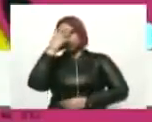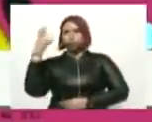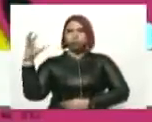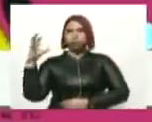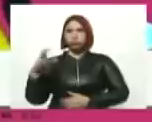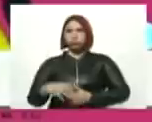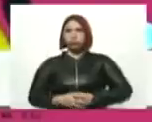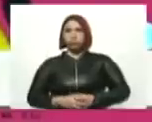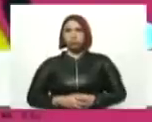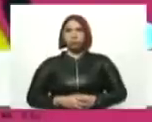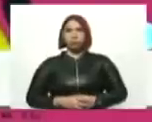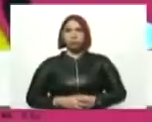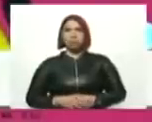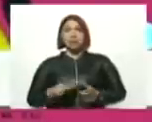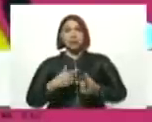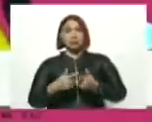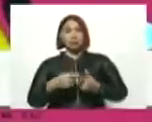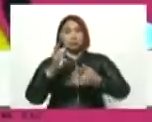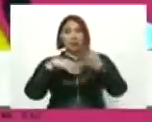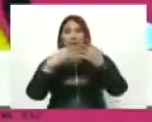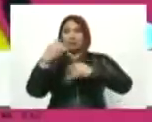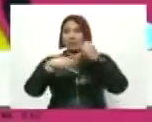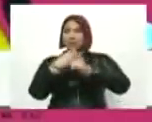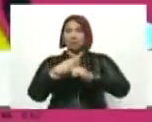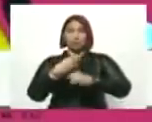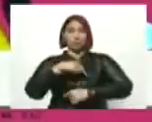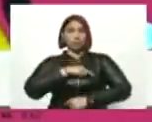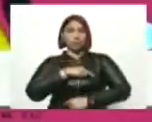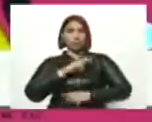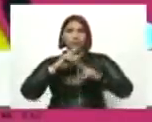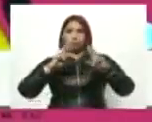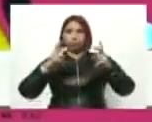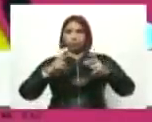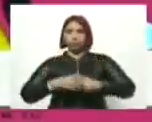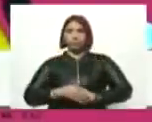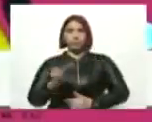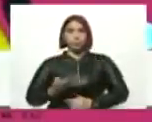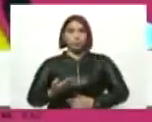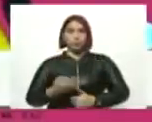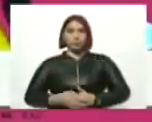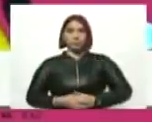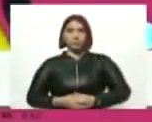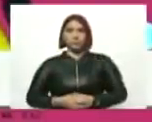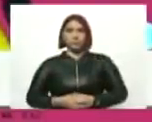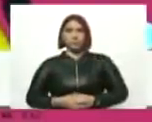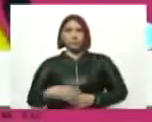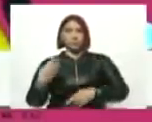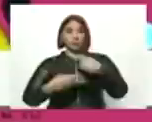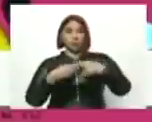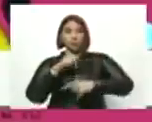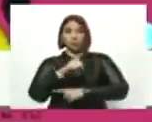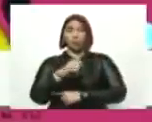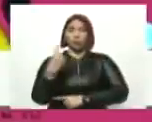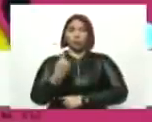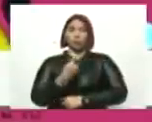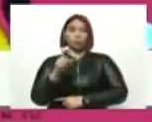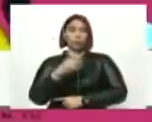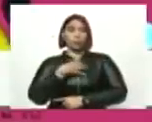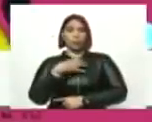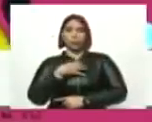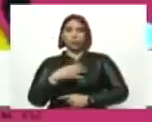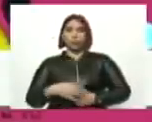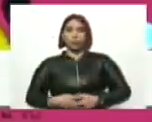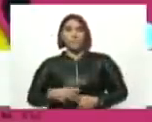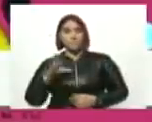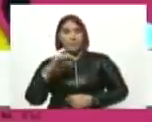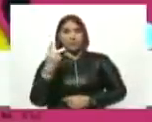Entonces la agenda internacional para nosotros es fundamental. Una revolución sola no puede. Un